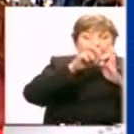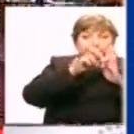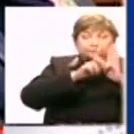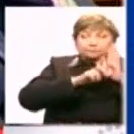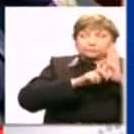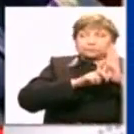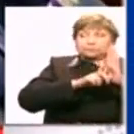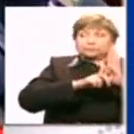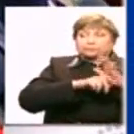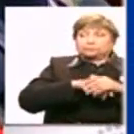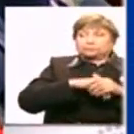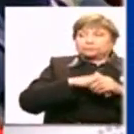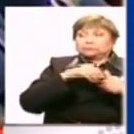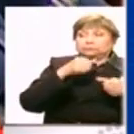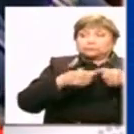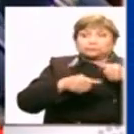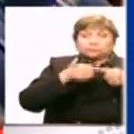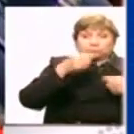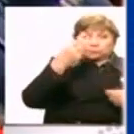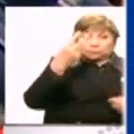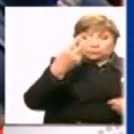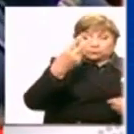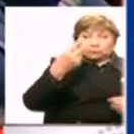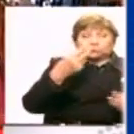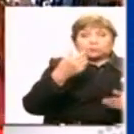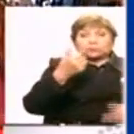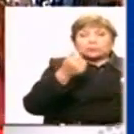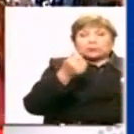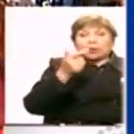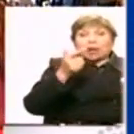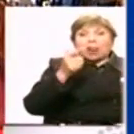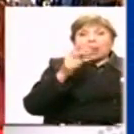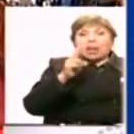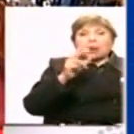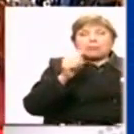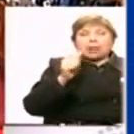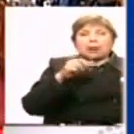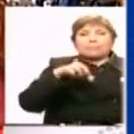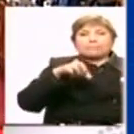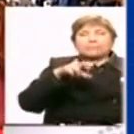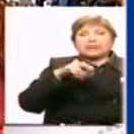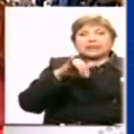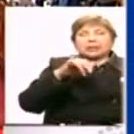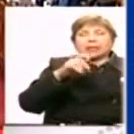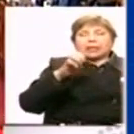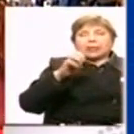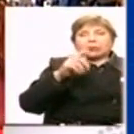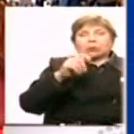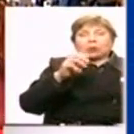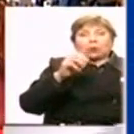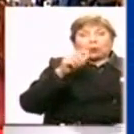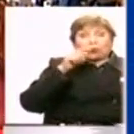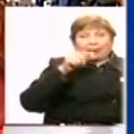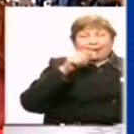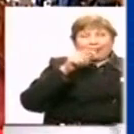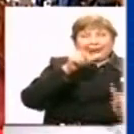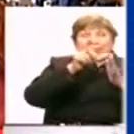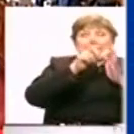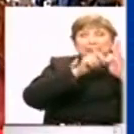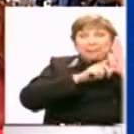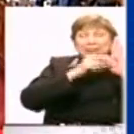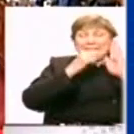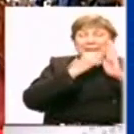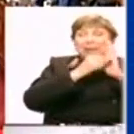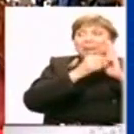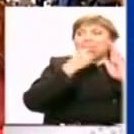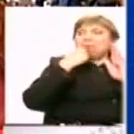respetuoso de las opiniones. Al doctor le gusta comunicarse por Twitter, ese es su espacio. Y ese es un tema de carácter personal,